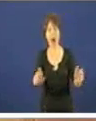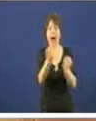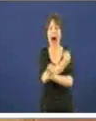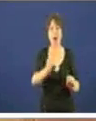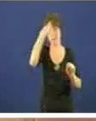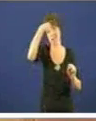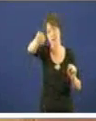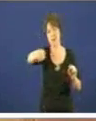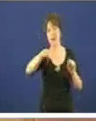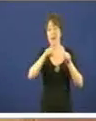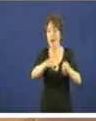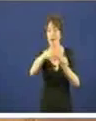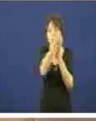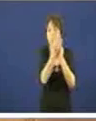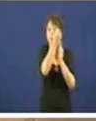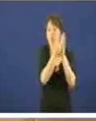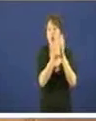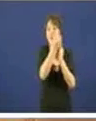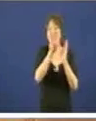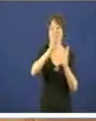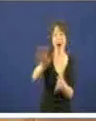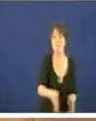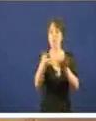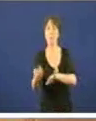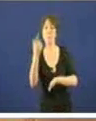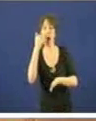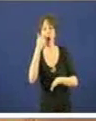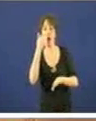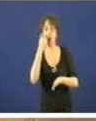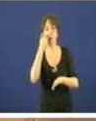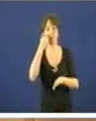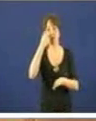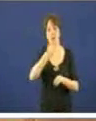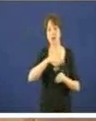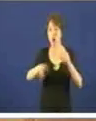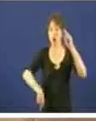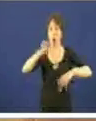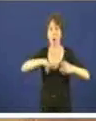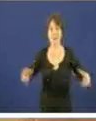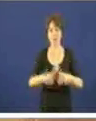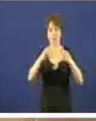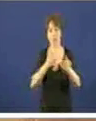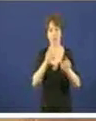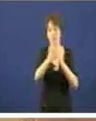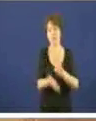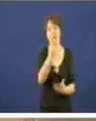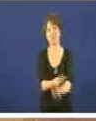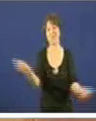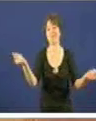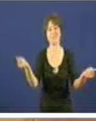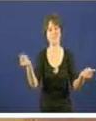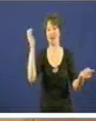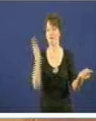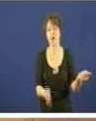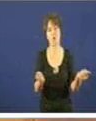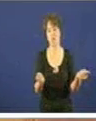sabendo que as condicións en que se producía esa bancarización condenaba a obra social prácticamente a desaparecer.